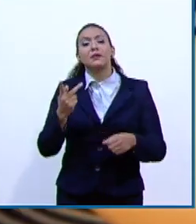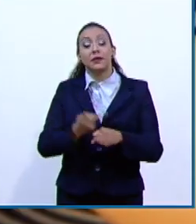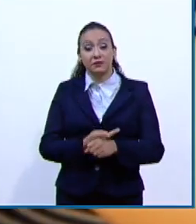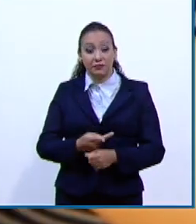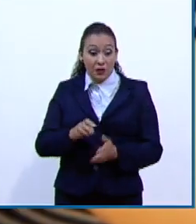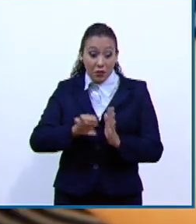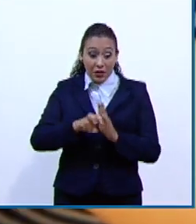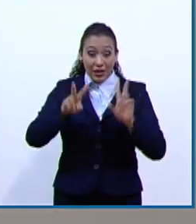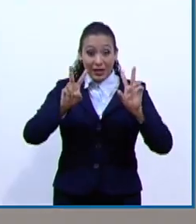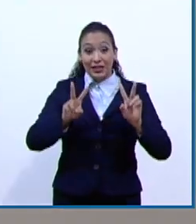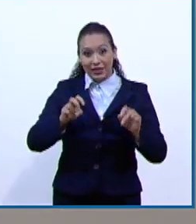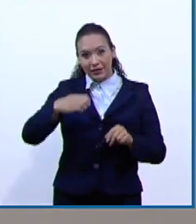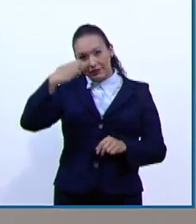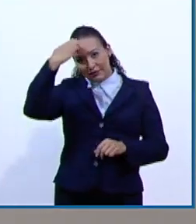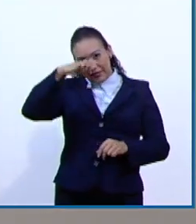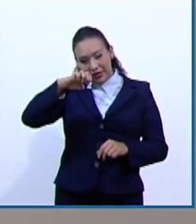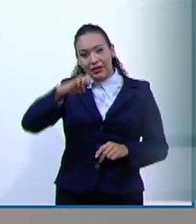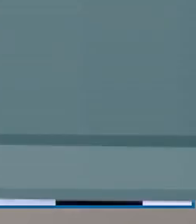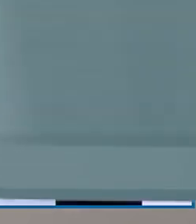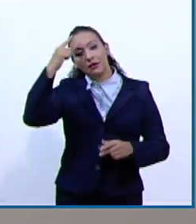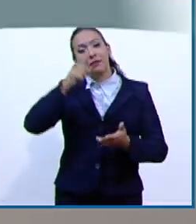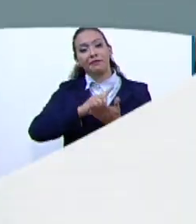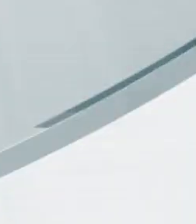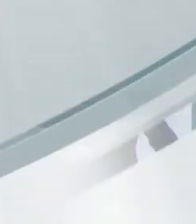humanos y perspectiva de género.